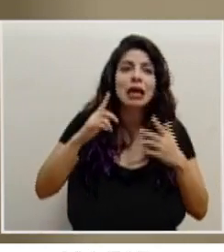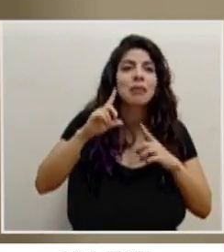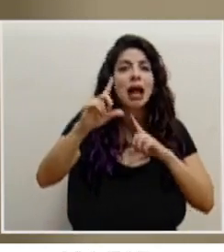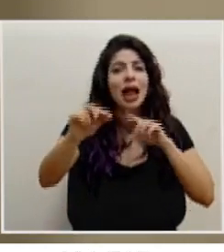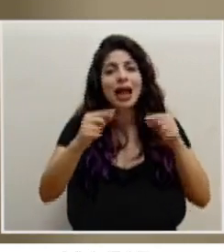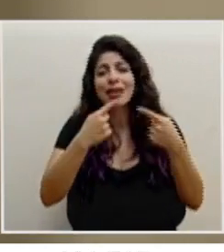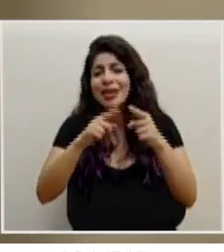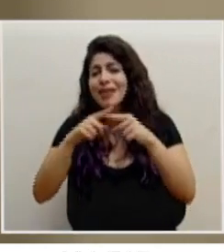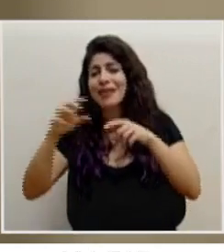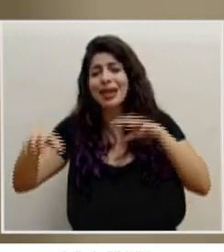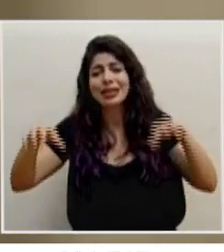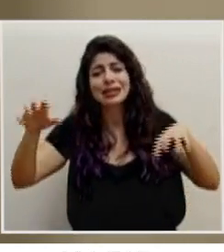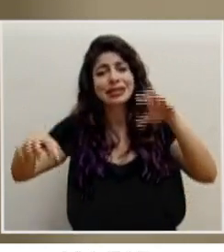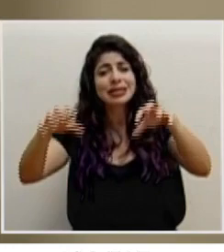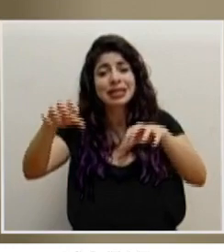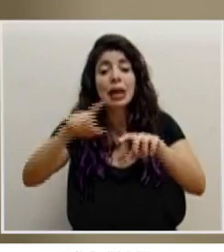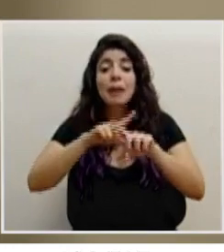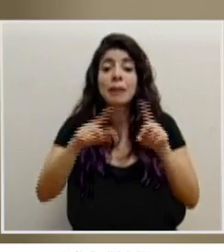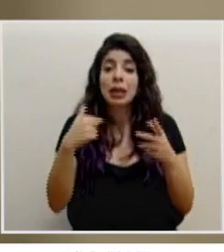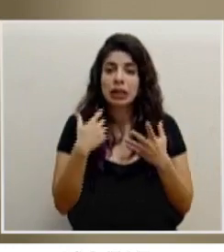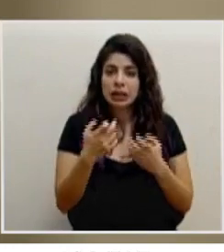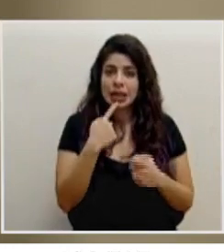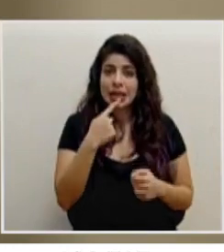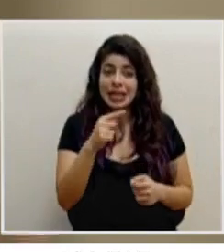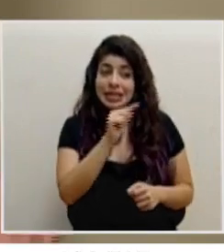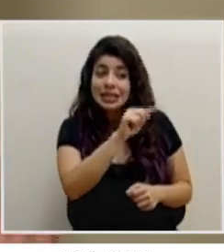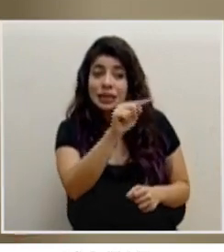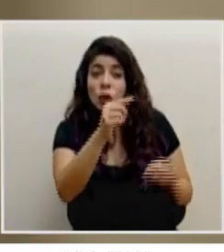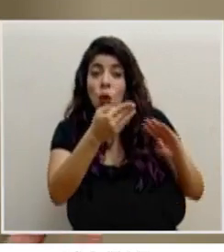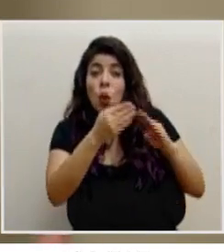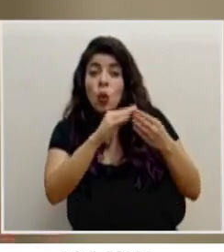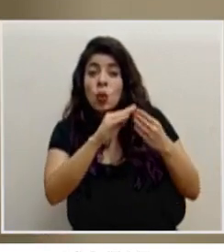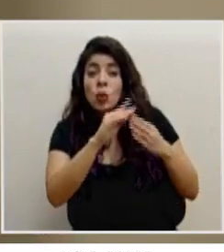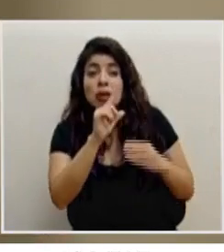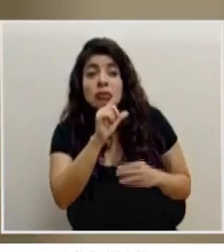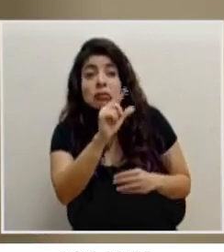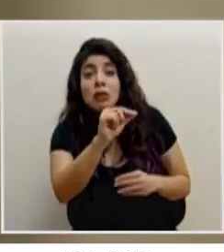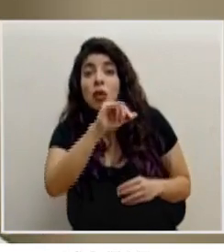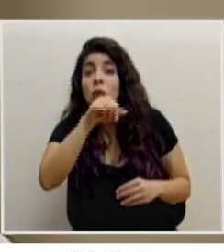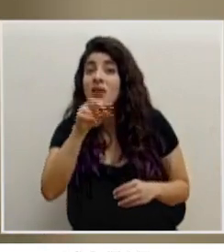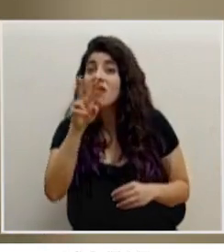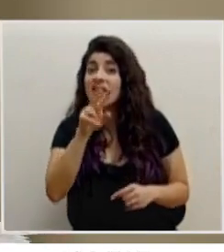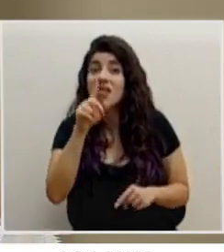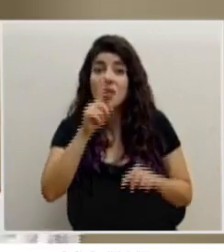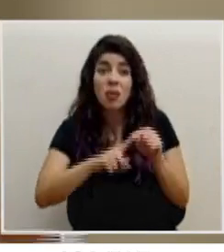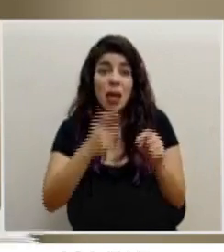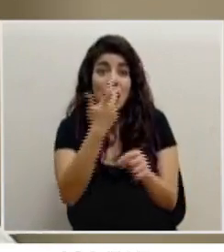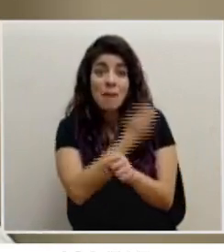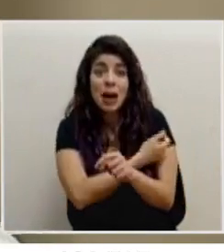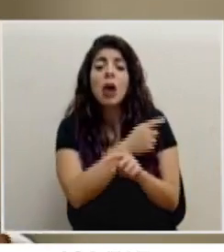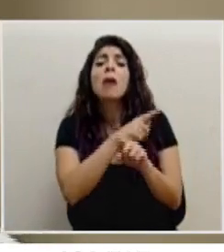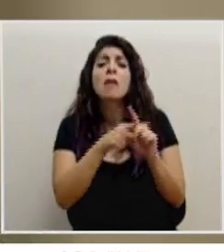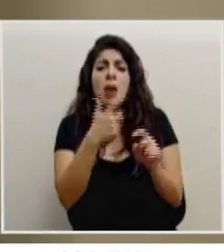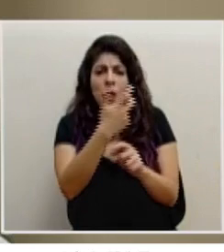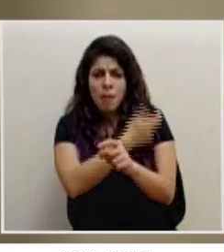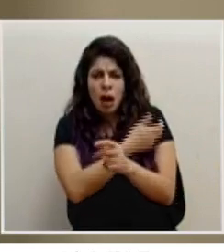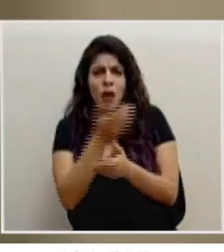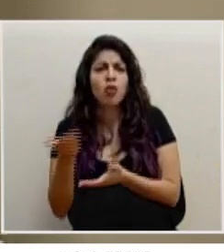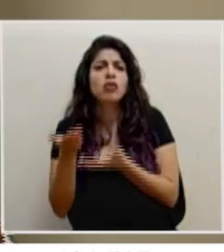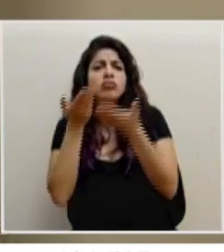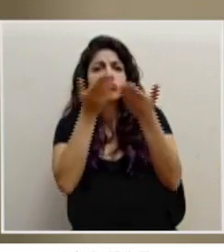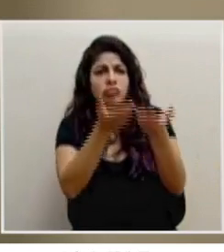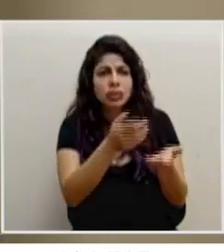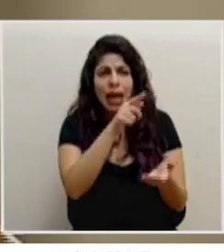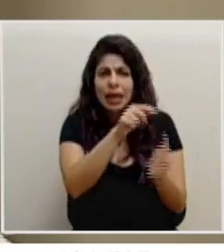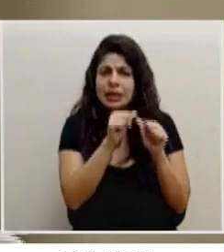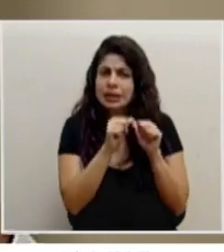distancias. Sin embargo, quiero decirles que a estas comunidades donde no se va a vacunar jueves y viernes, la vacuna va a llegar y el proceso de vacunación